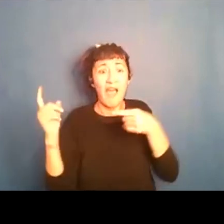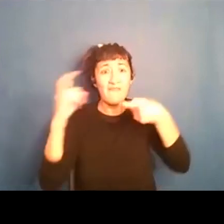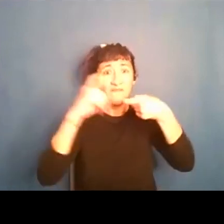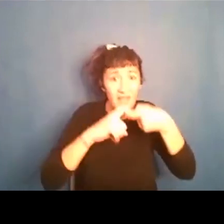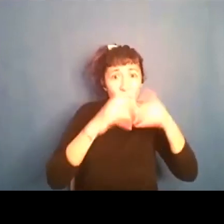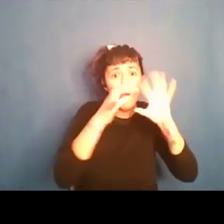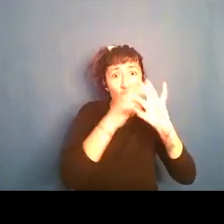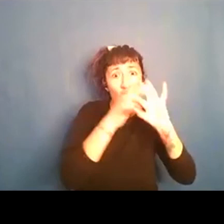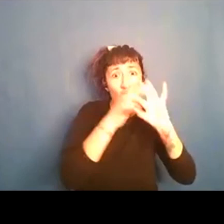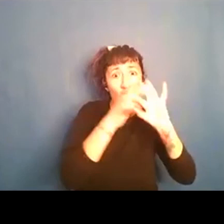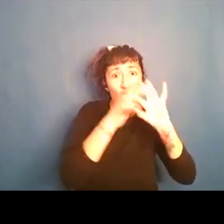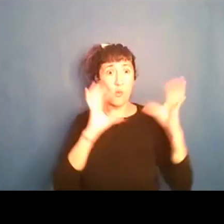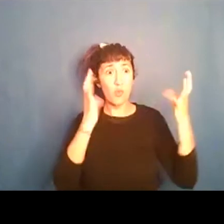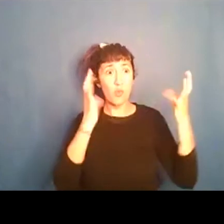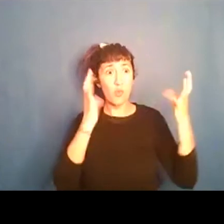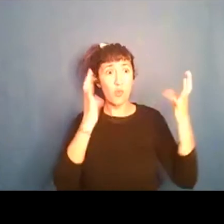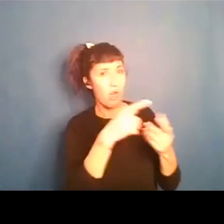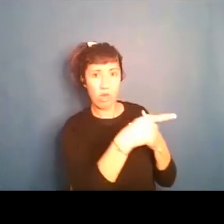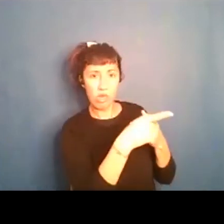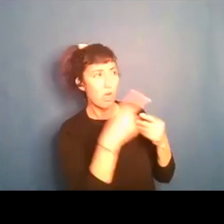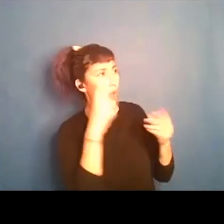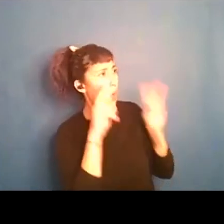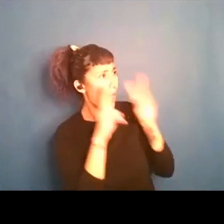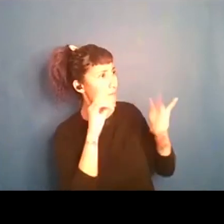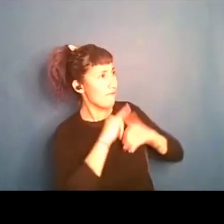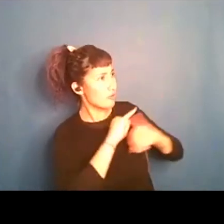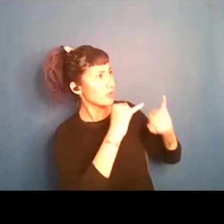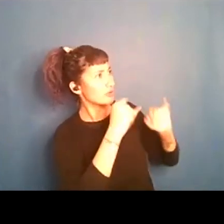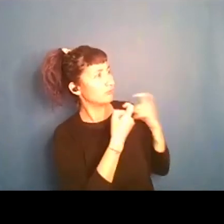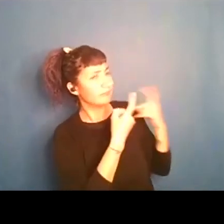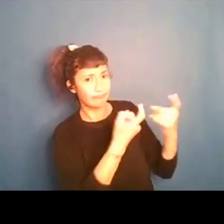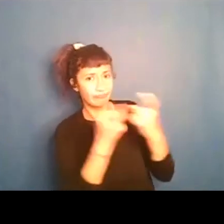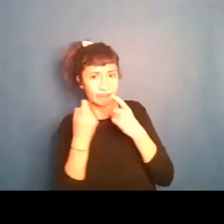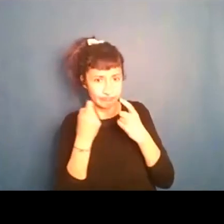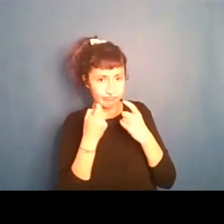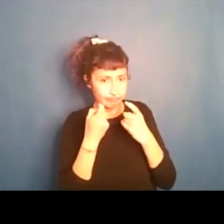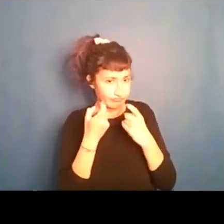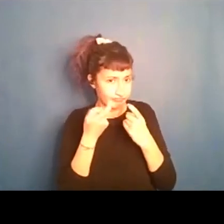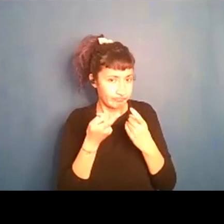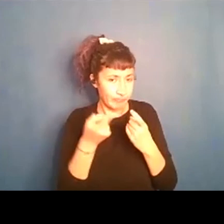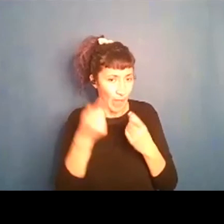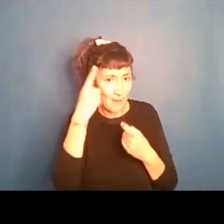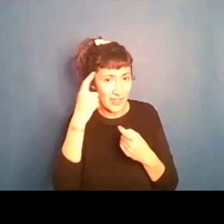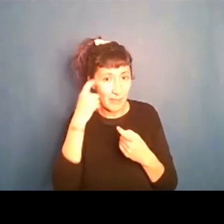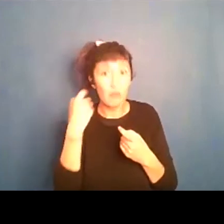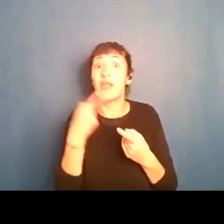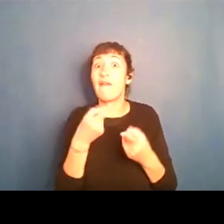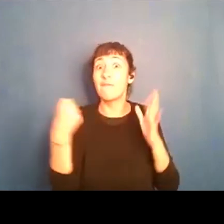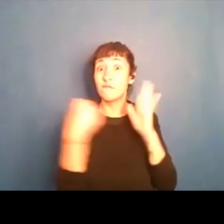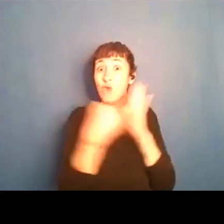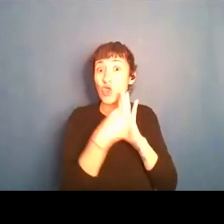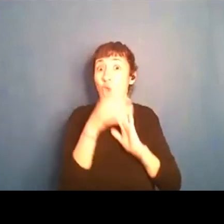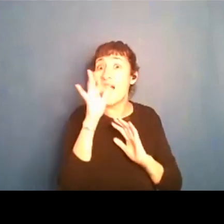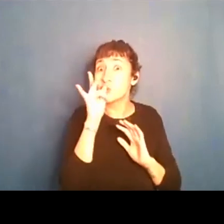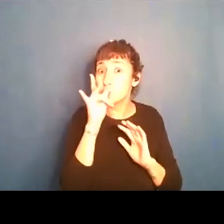nosotros meramente vamos recibiendo las informaciones de ellos. Y ahí adquirimos la información de que el fondo azul les sirve para